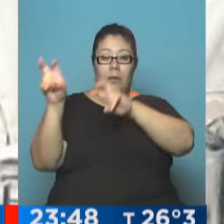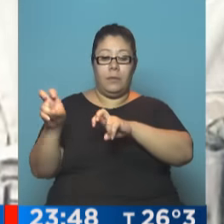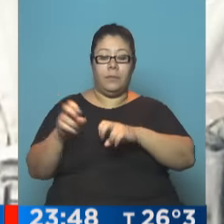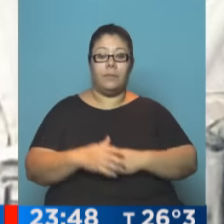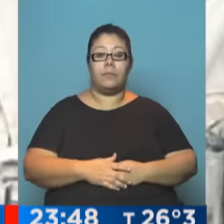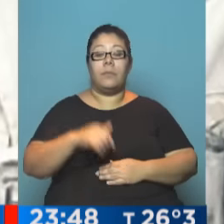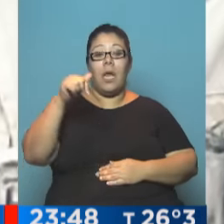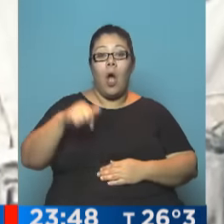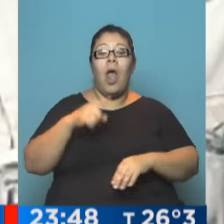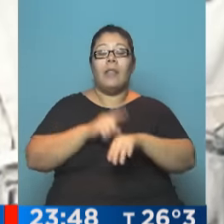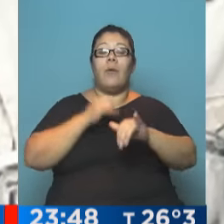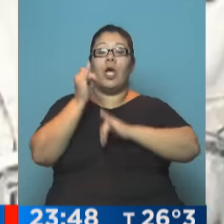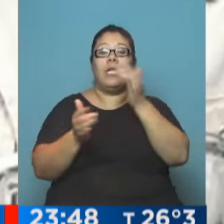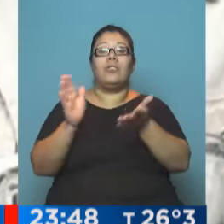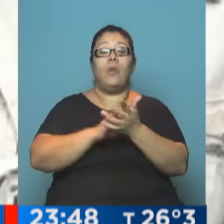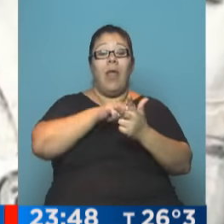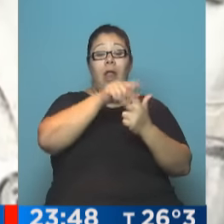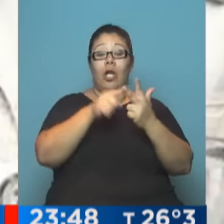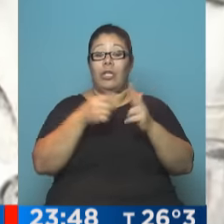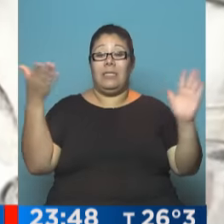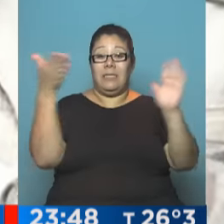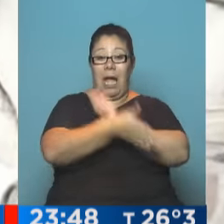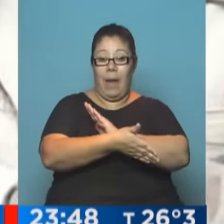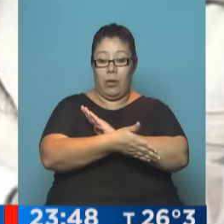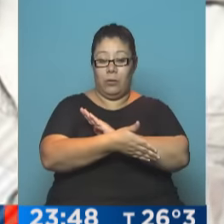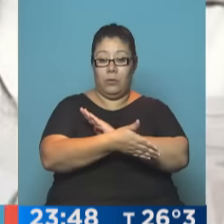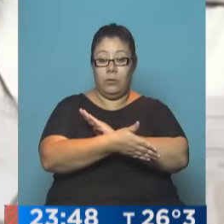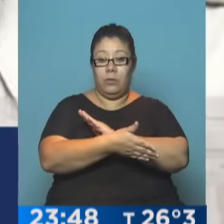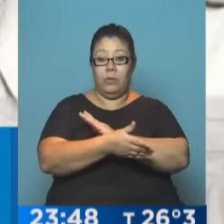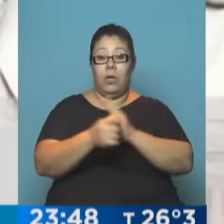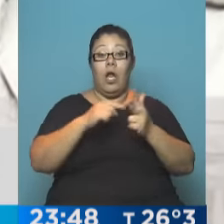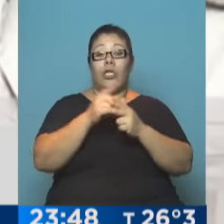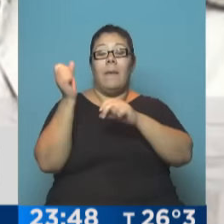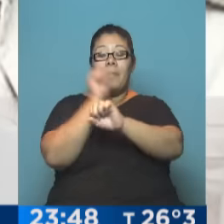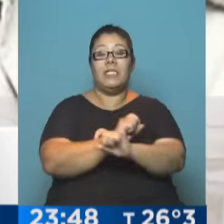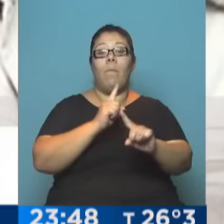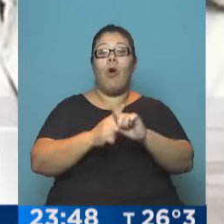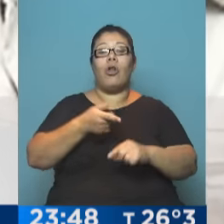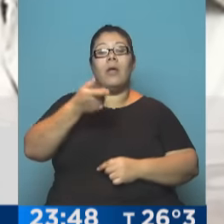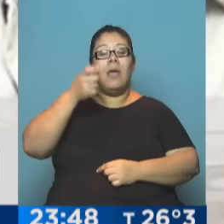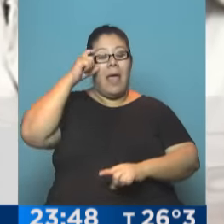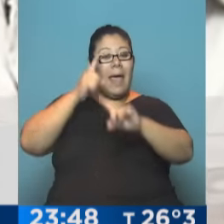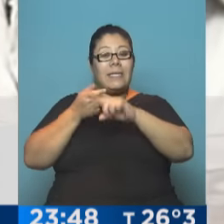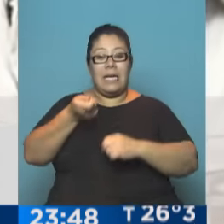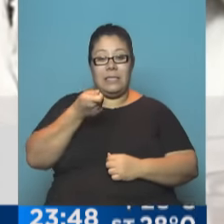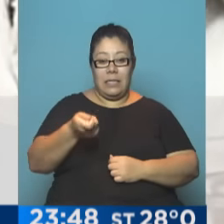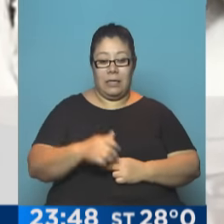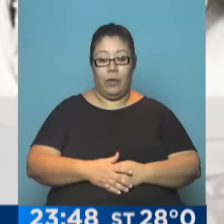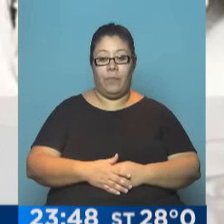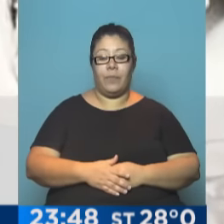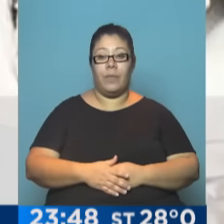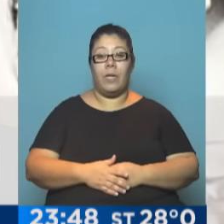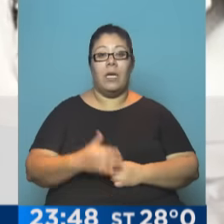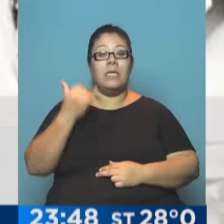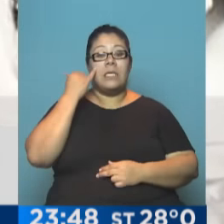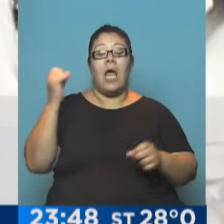hacemos. Tiempo de referirnos a la fuga de los 3 condenados por el triple crimen. El ministro de Gobierno sanjuanino, Emilio Baistrocchi, confirmó que